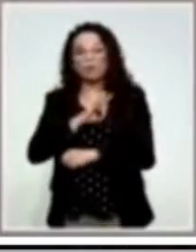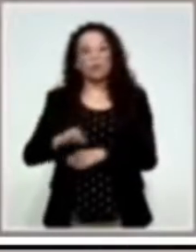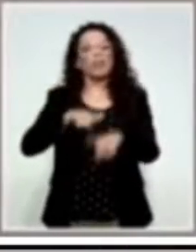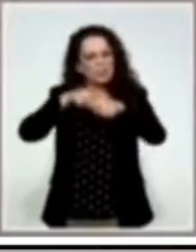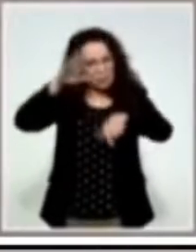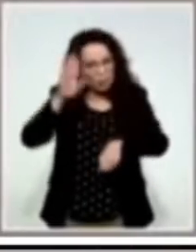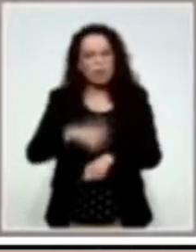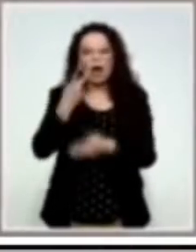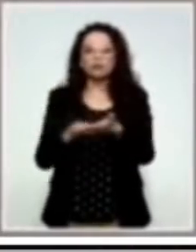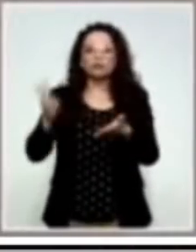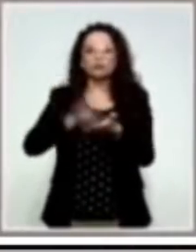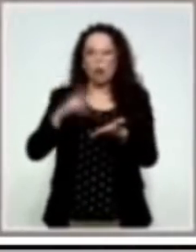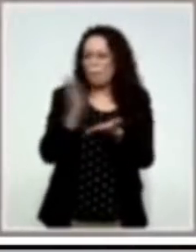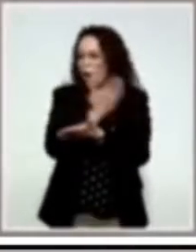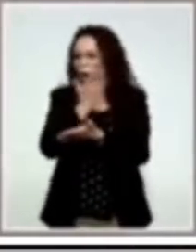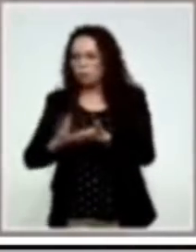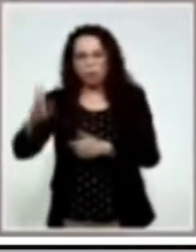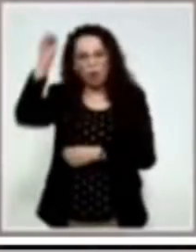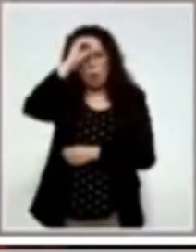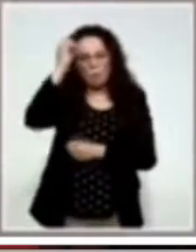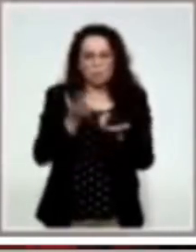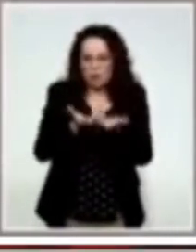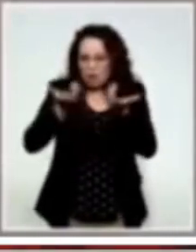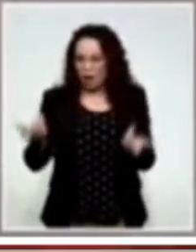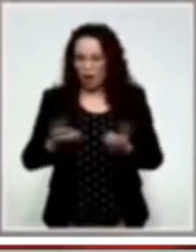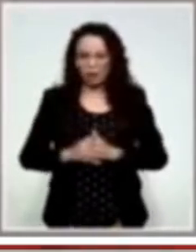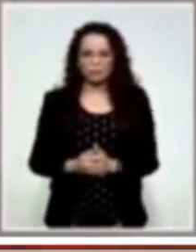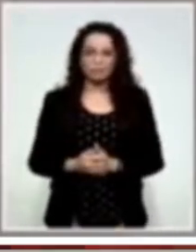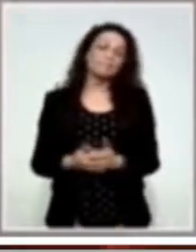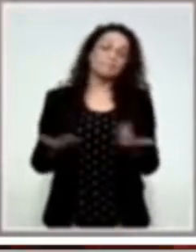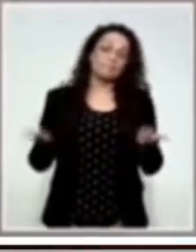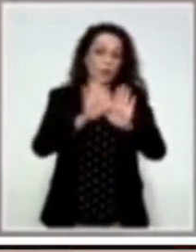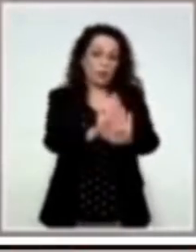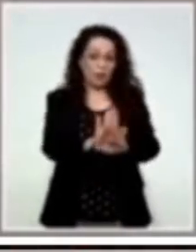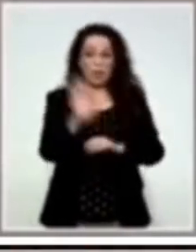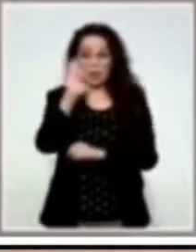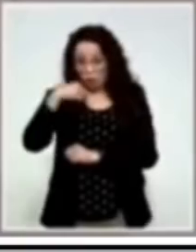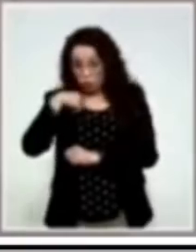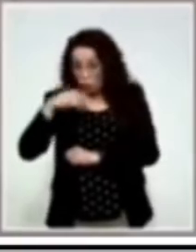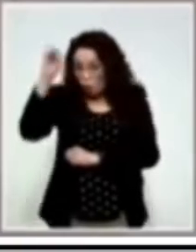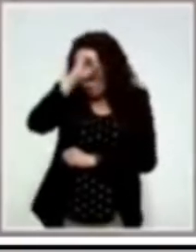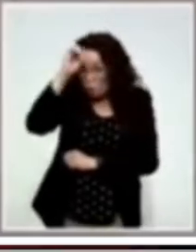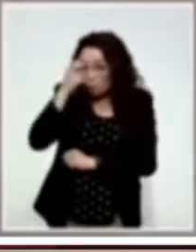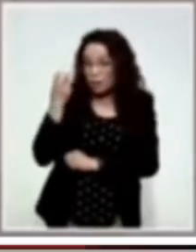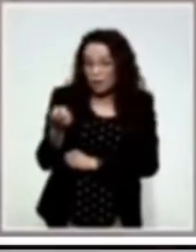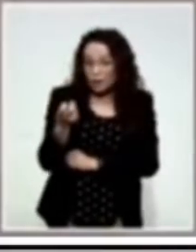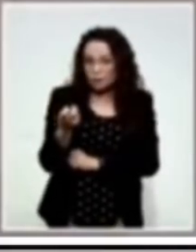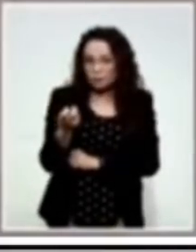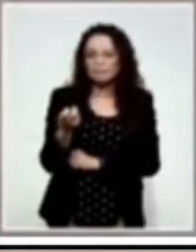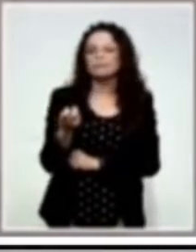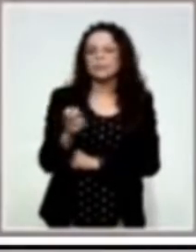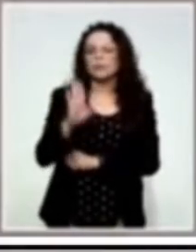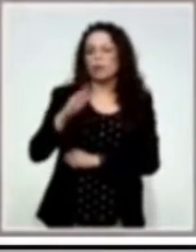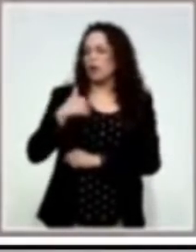este discurso y después viene un proceso en el Poder Judicial donde yo me tenga que pronunciar, entonces yo ya estoy